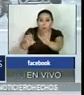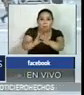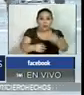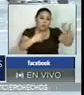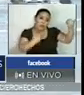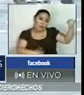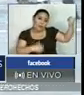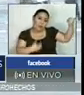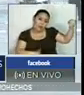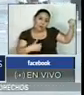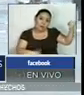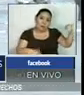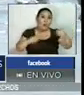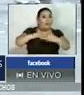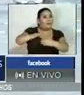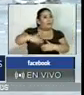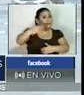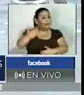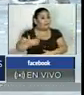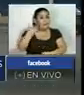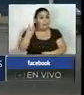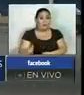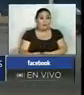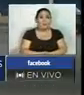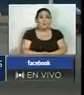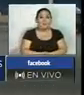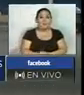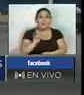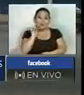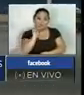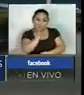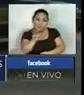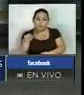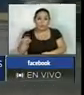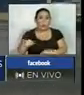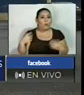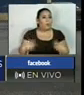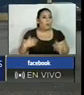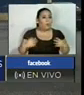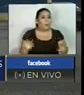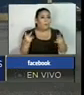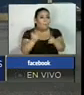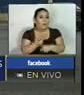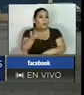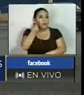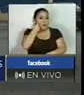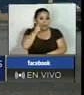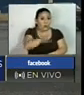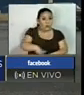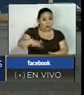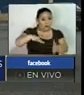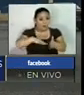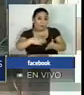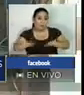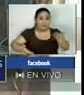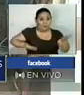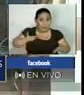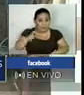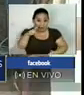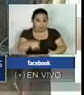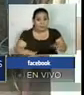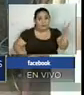mariachis se quedarán para otra ocasión. La situación es peor en el mercado San Miguelito en San Salvador.